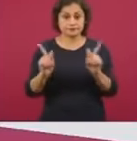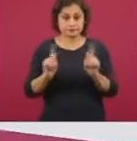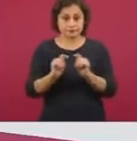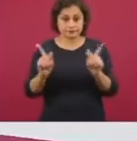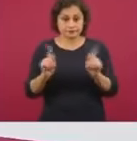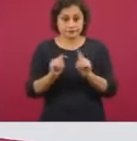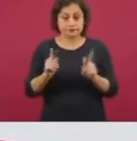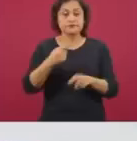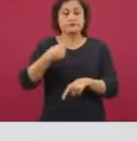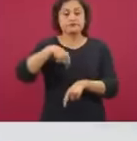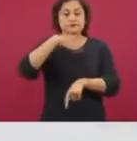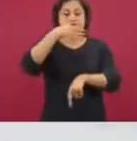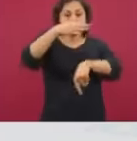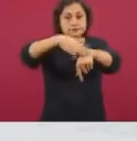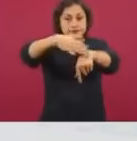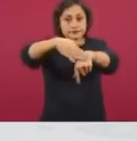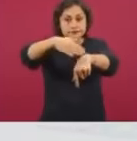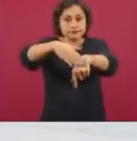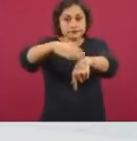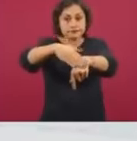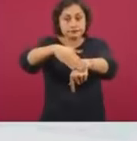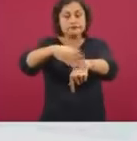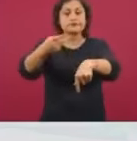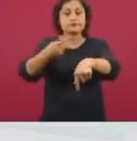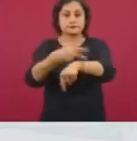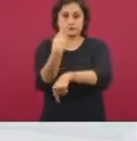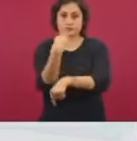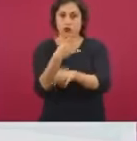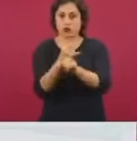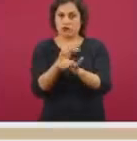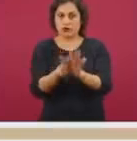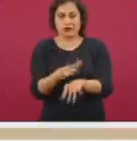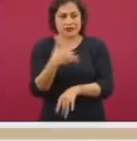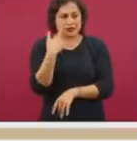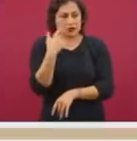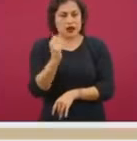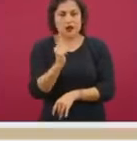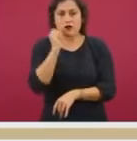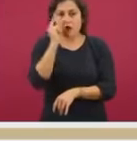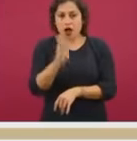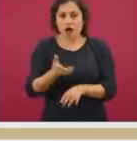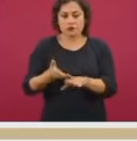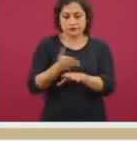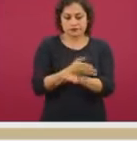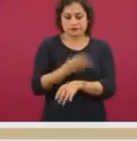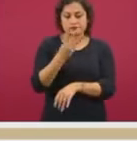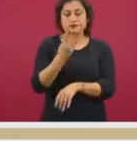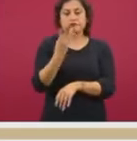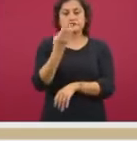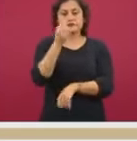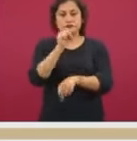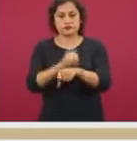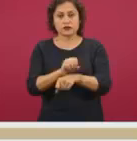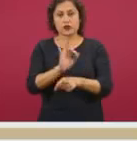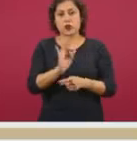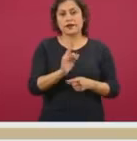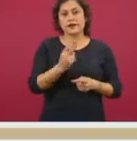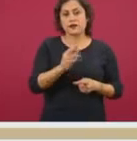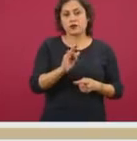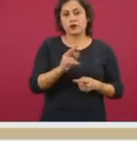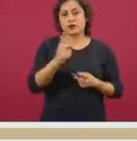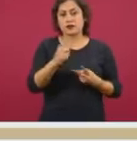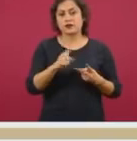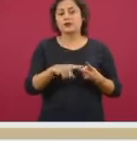hemos alertado de claramente unos datos de subregistro en las últimas 3, 4 semanas, la 42, 41, 40,